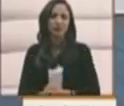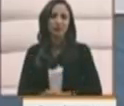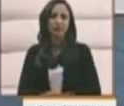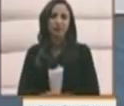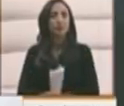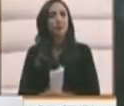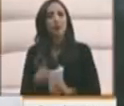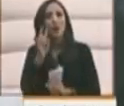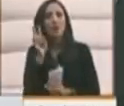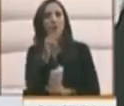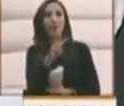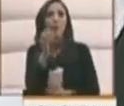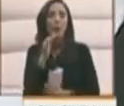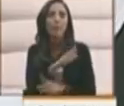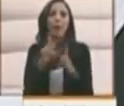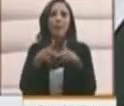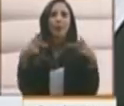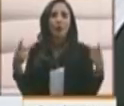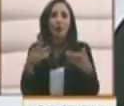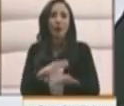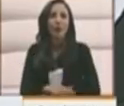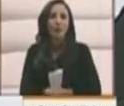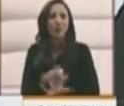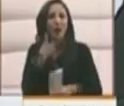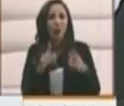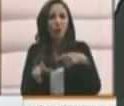Vimos a medios como El Nacional,